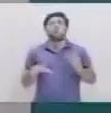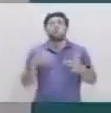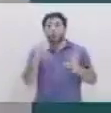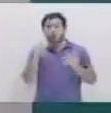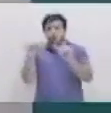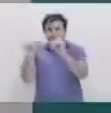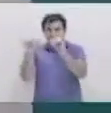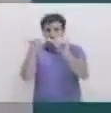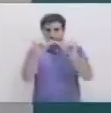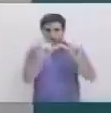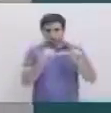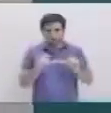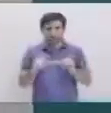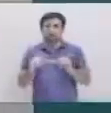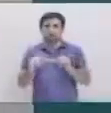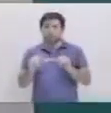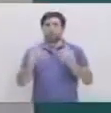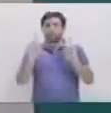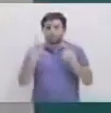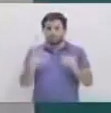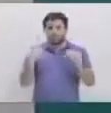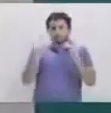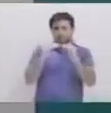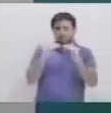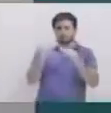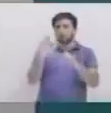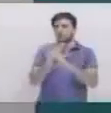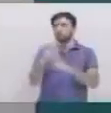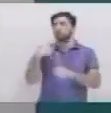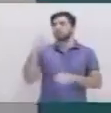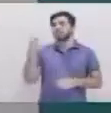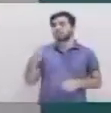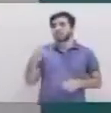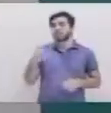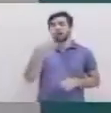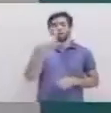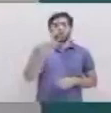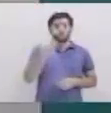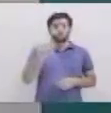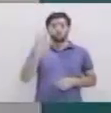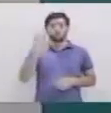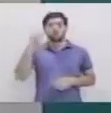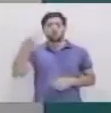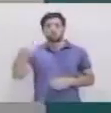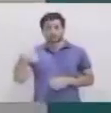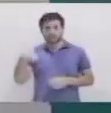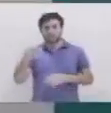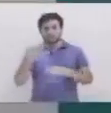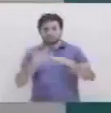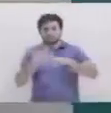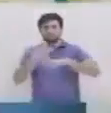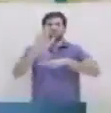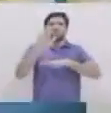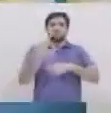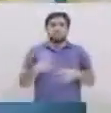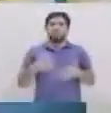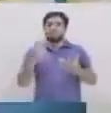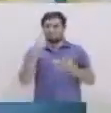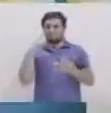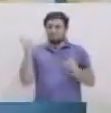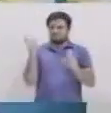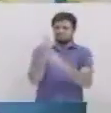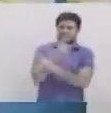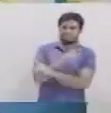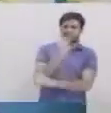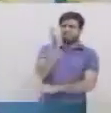mínima de la rampa si se necesita elevar a 1.5 metros del suelo?